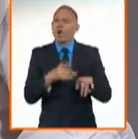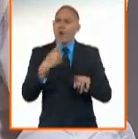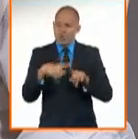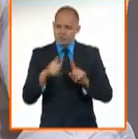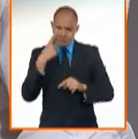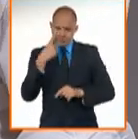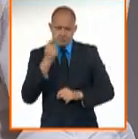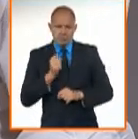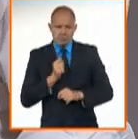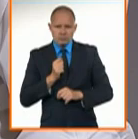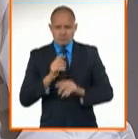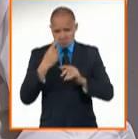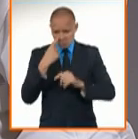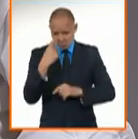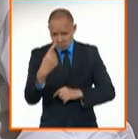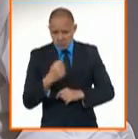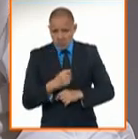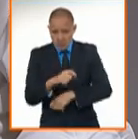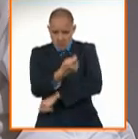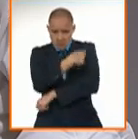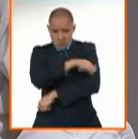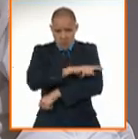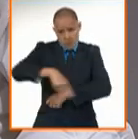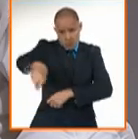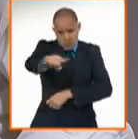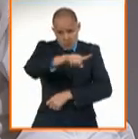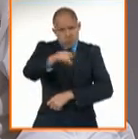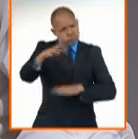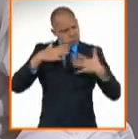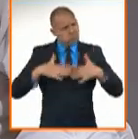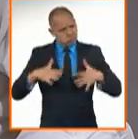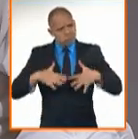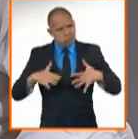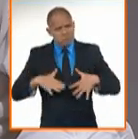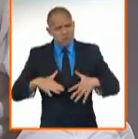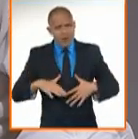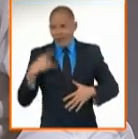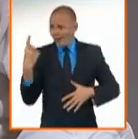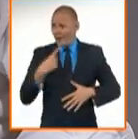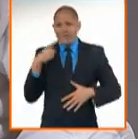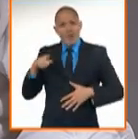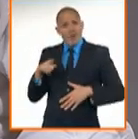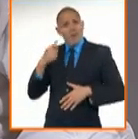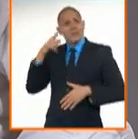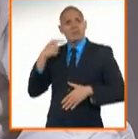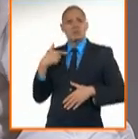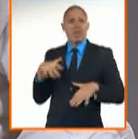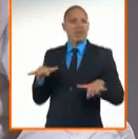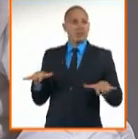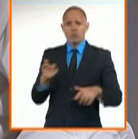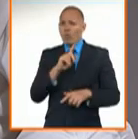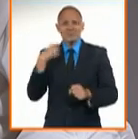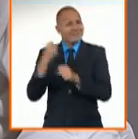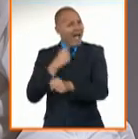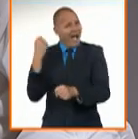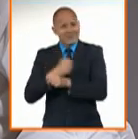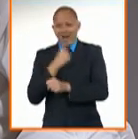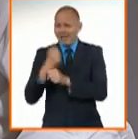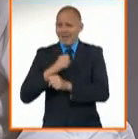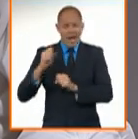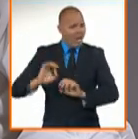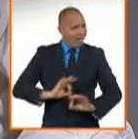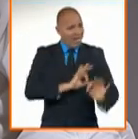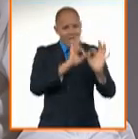la total confianza de que se trabaja día y noche en minimizar las afectaciones y en resolver los problemas de las